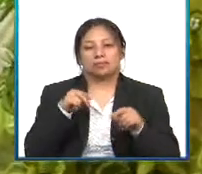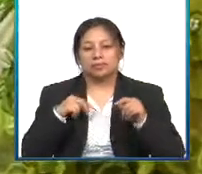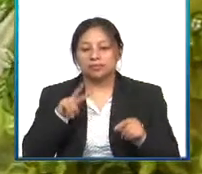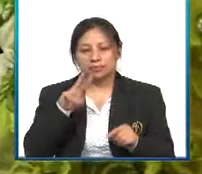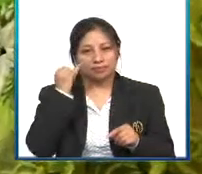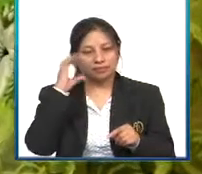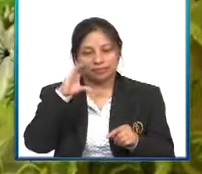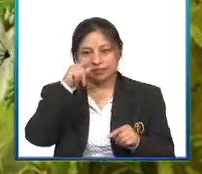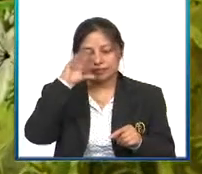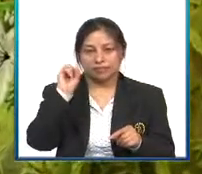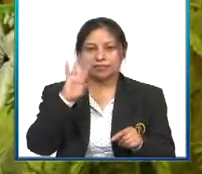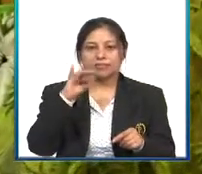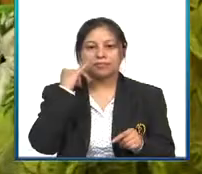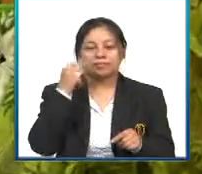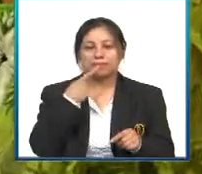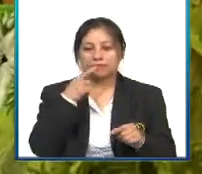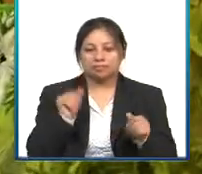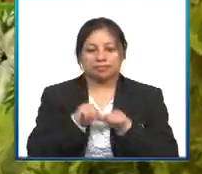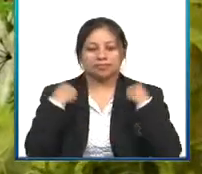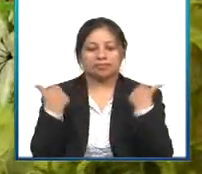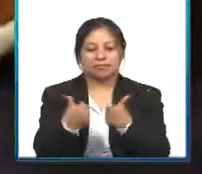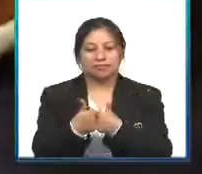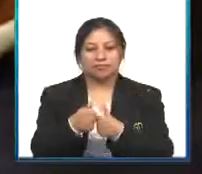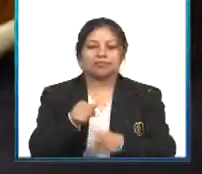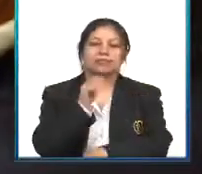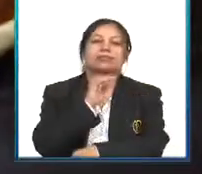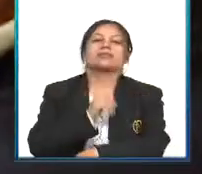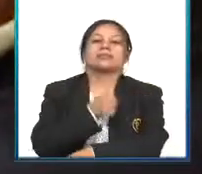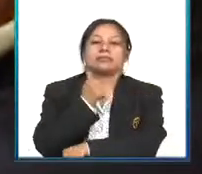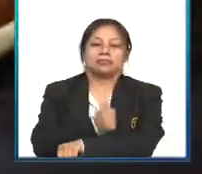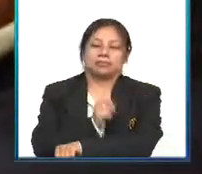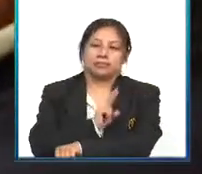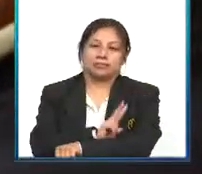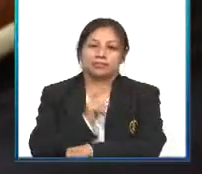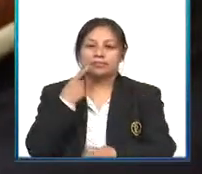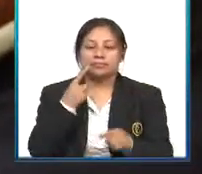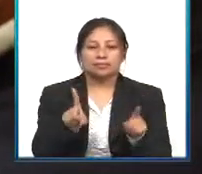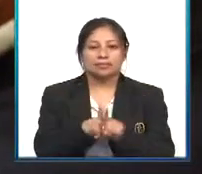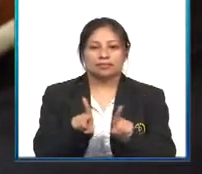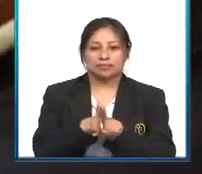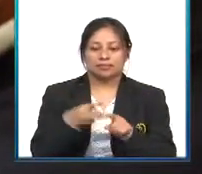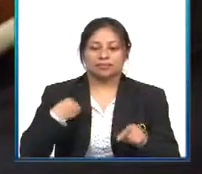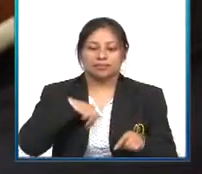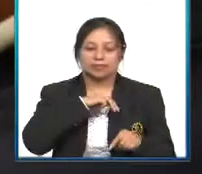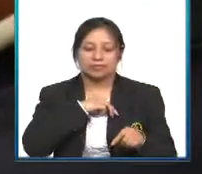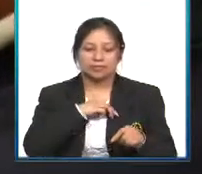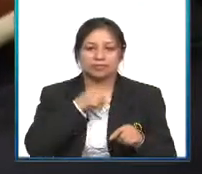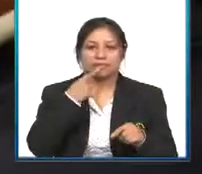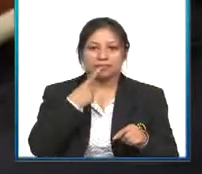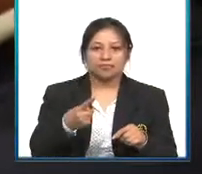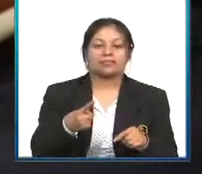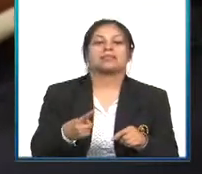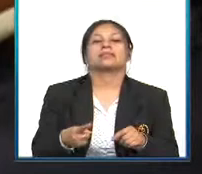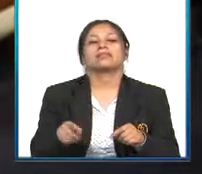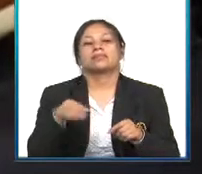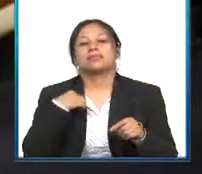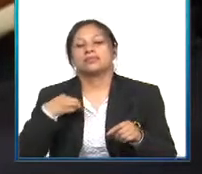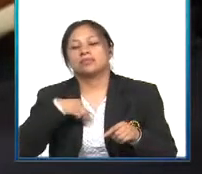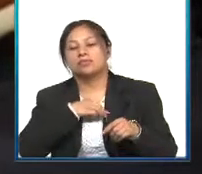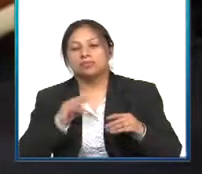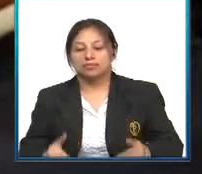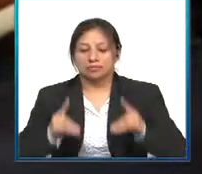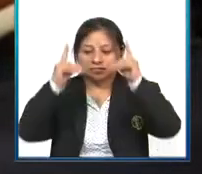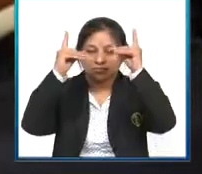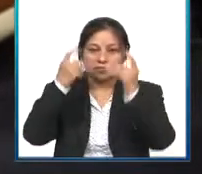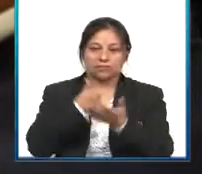se reunió con representantes de la Federación y Asociación de Alta Verapaz, la viceministra administrativa del Ministerio de Desarrollo, Carolina Barahona, y con el viceministro